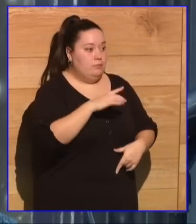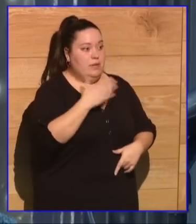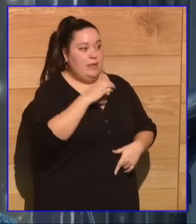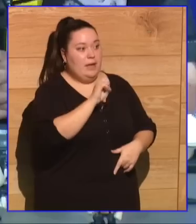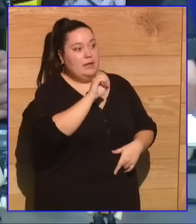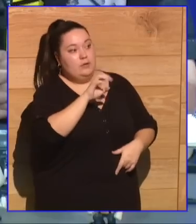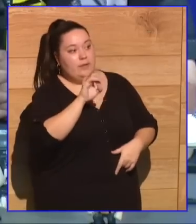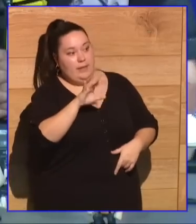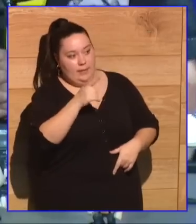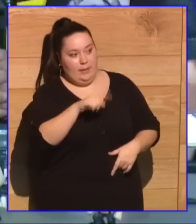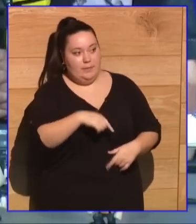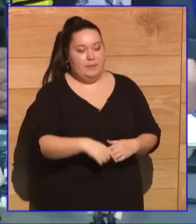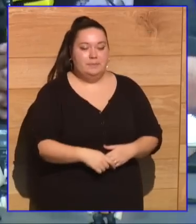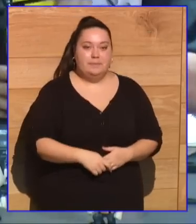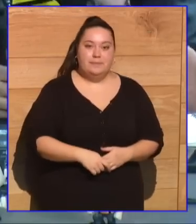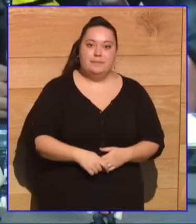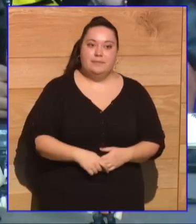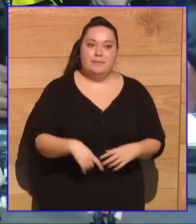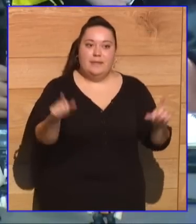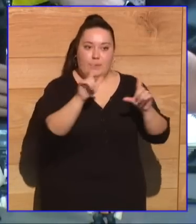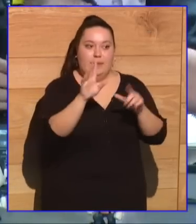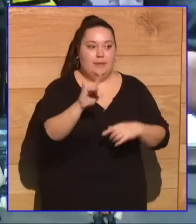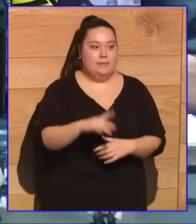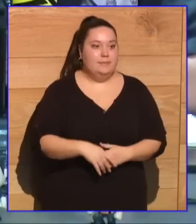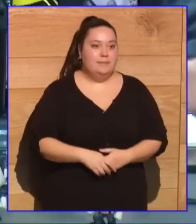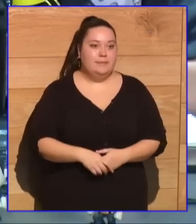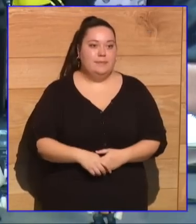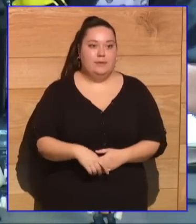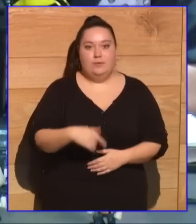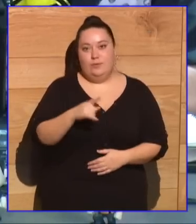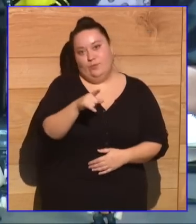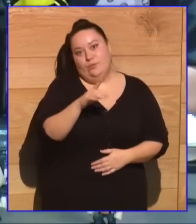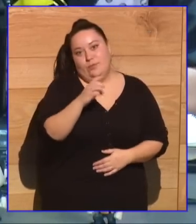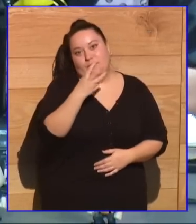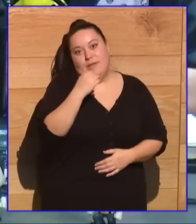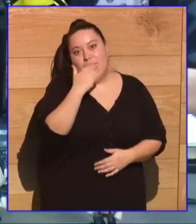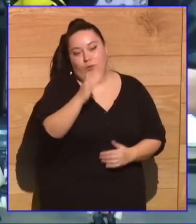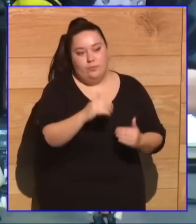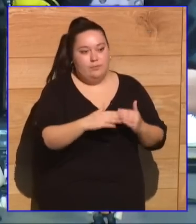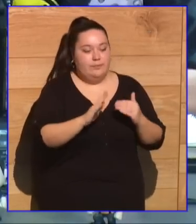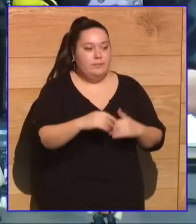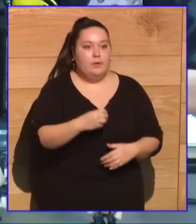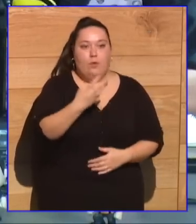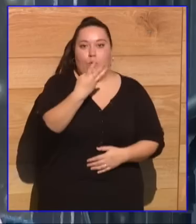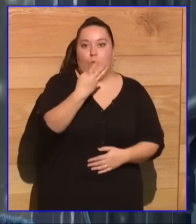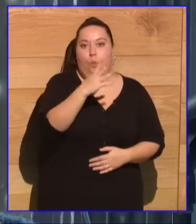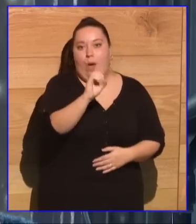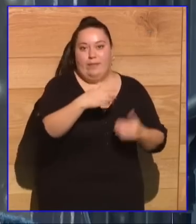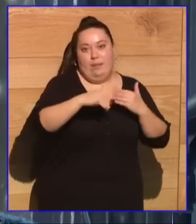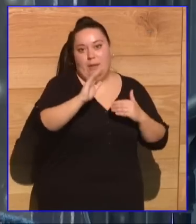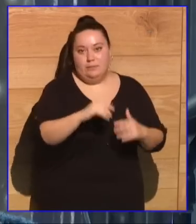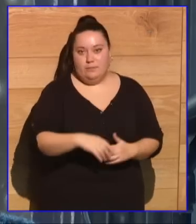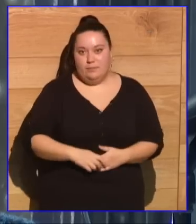15 años. En la pantalla. Tú tenías Una 30 pantalla con lámparas, ¿no? Una tele con lámparas. Tenías 40 y pico,